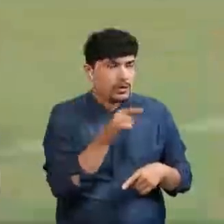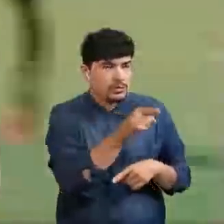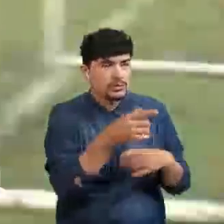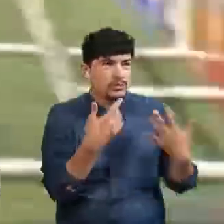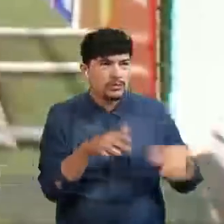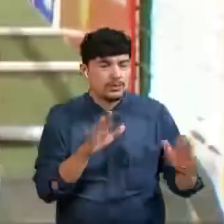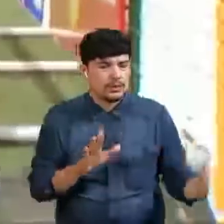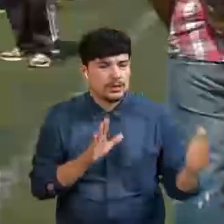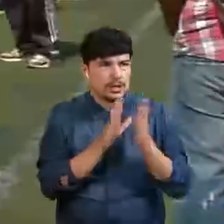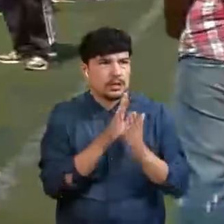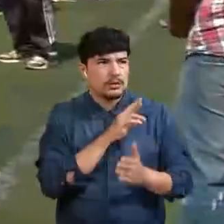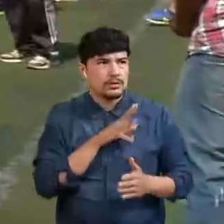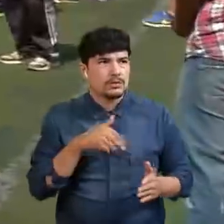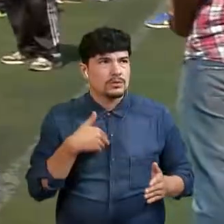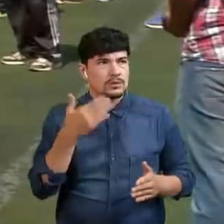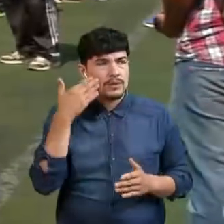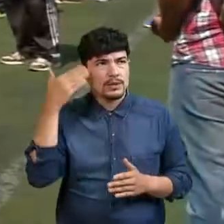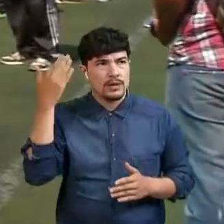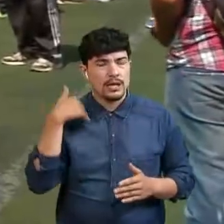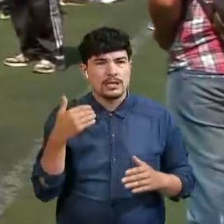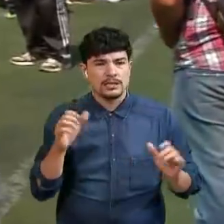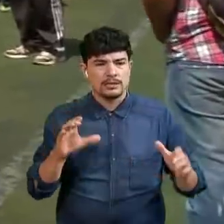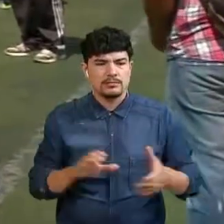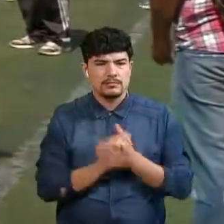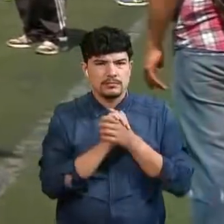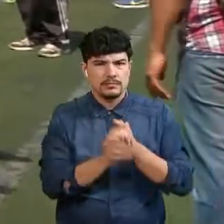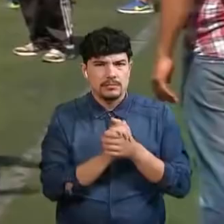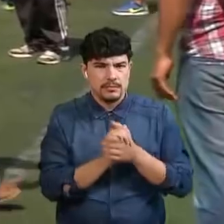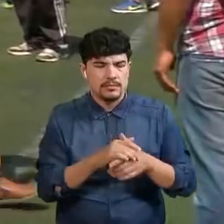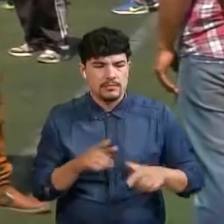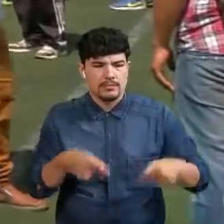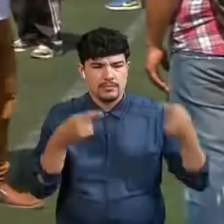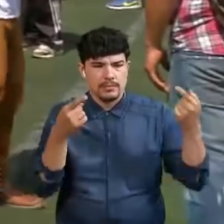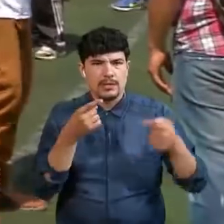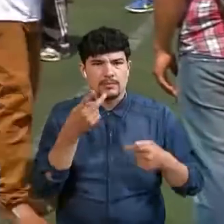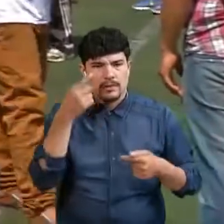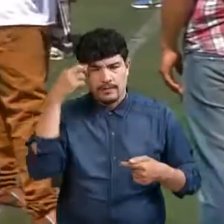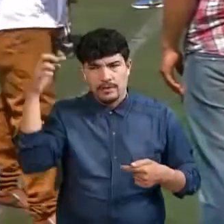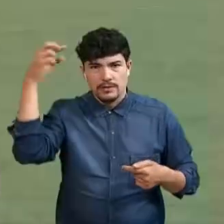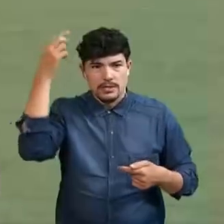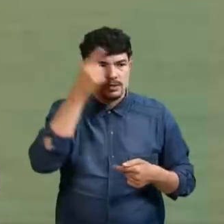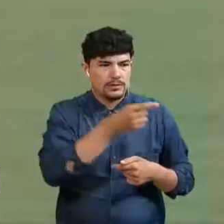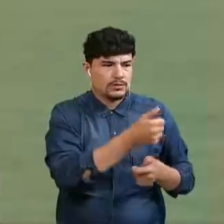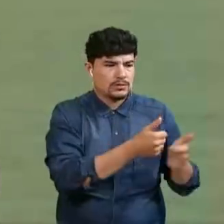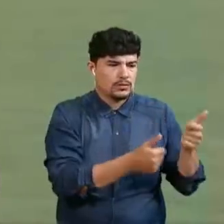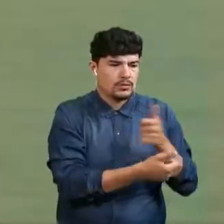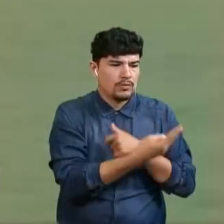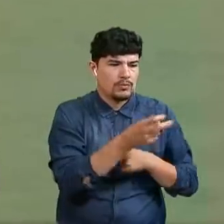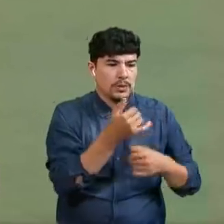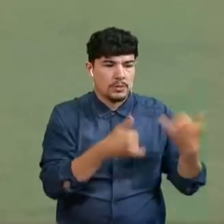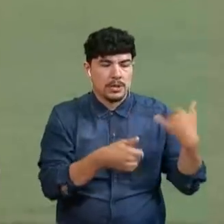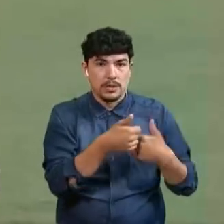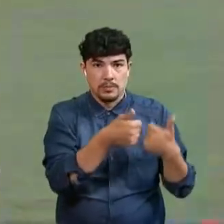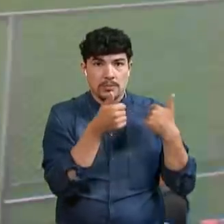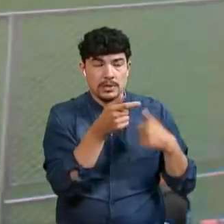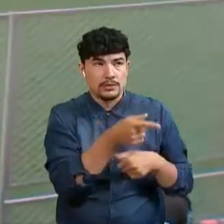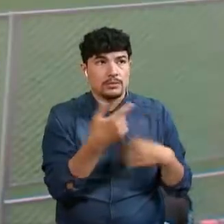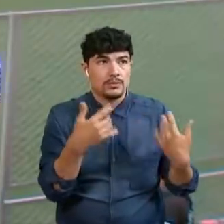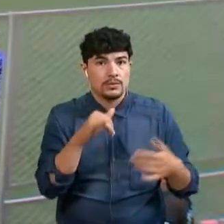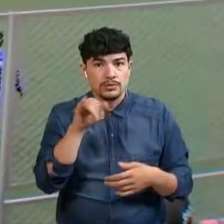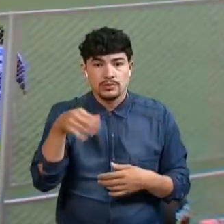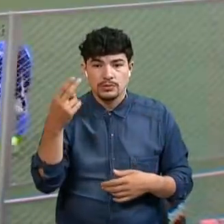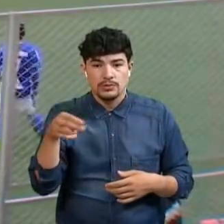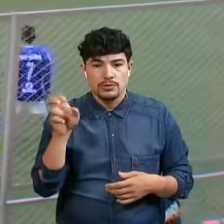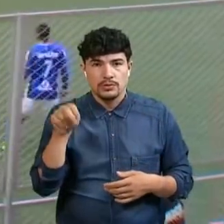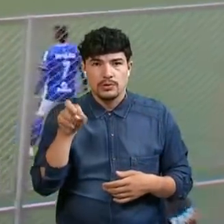enfrenta en contra nosotros a veces cuando hacemos partidos a presionar con la sub-20 y juega muy bien al fútbol torneo en el que por eso el día jhon freddy pérez